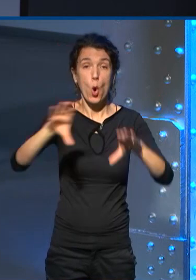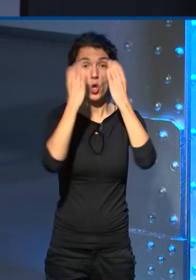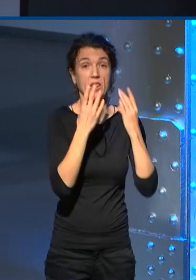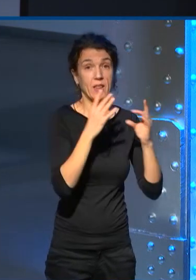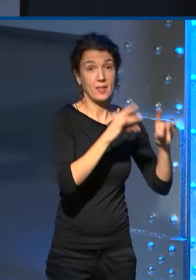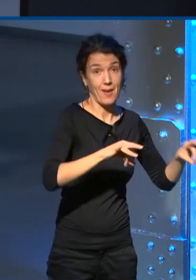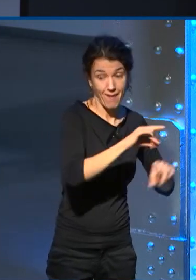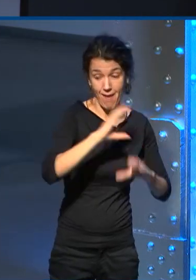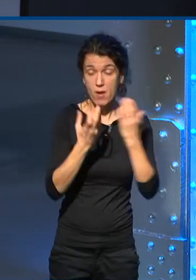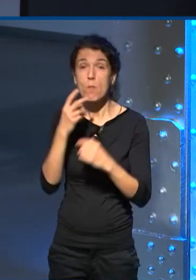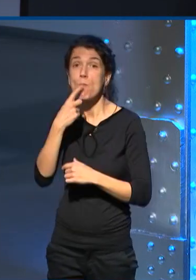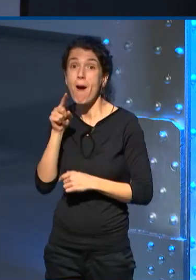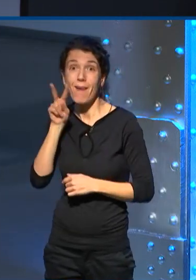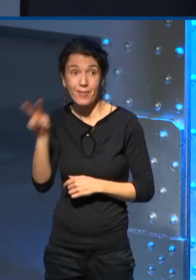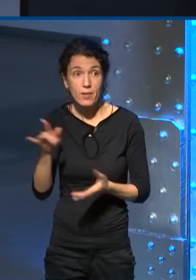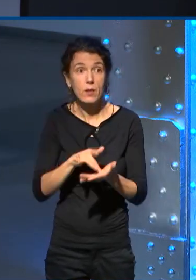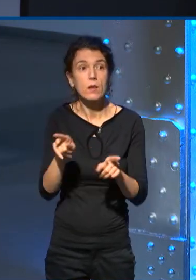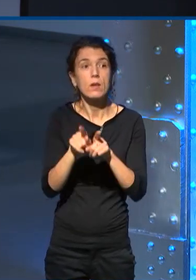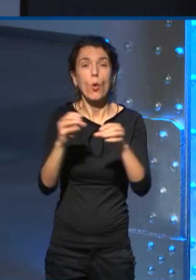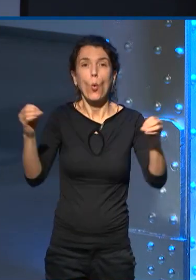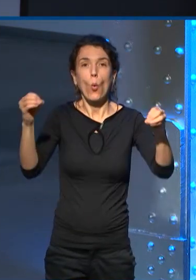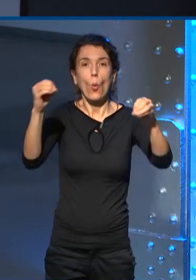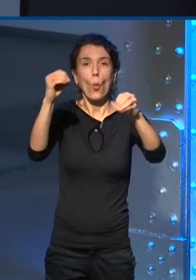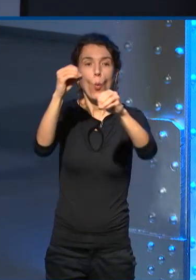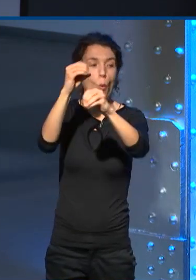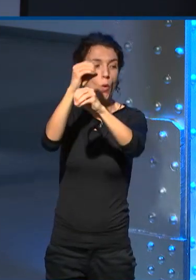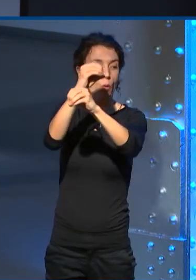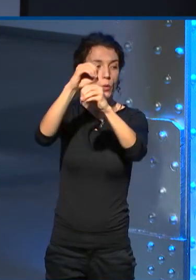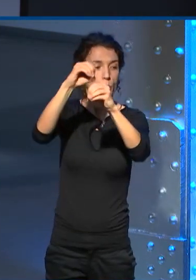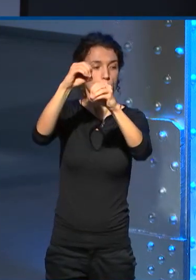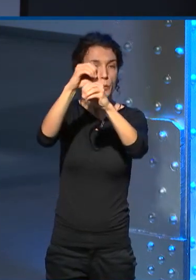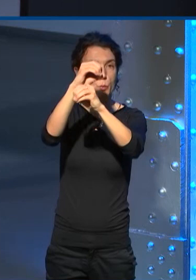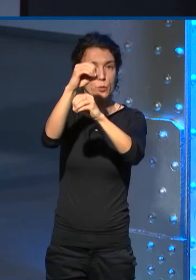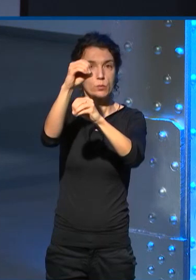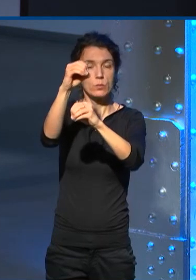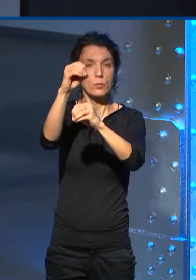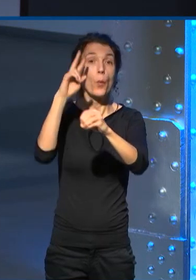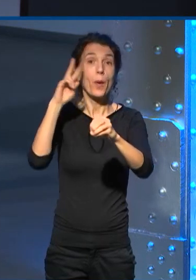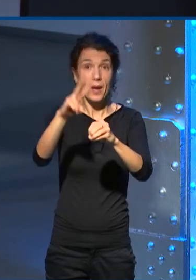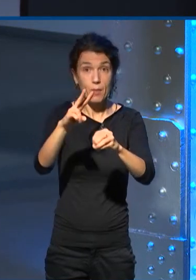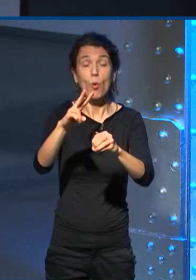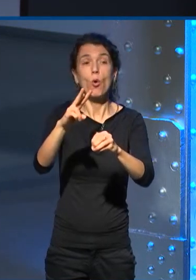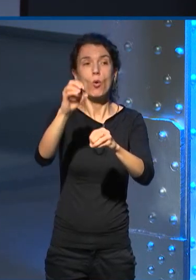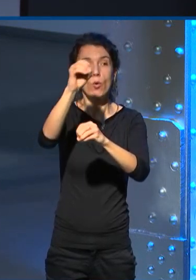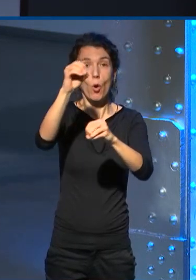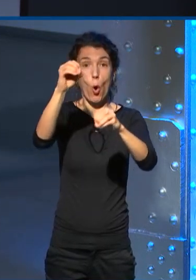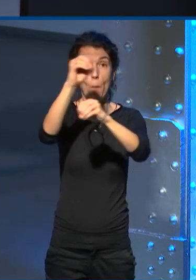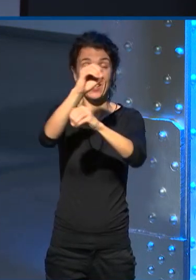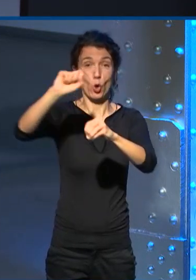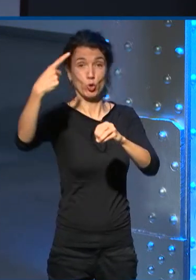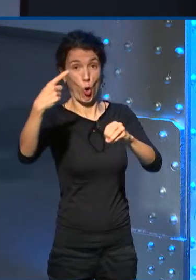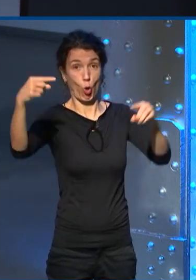aquí Marte, y justo cuando están en oposición, que es aquí, que en la Tierra vemos a Marte en el sitio opuesto al